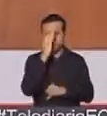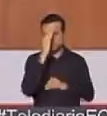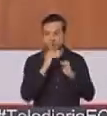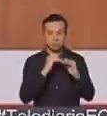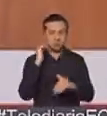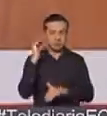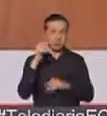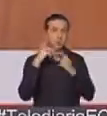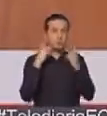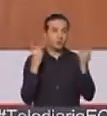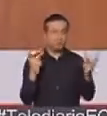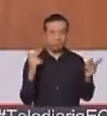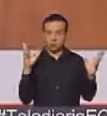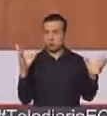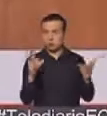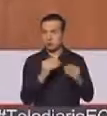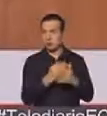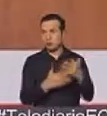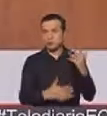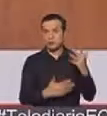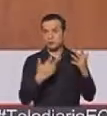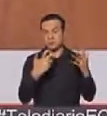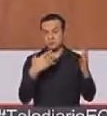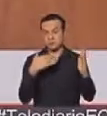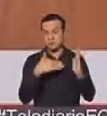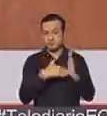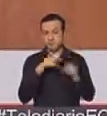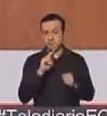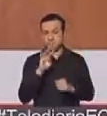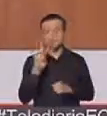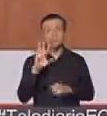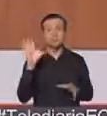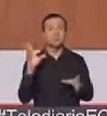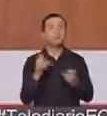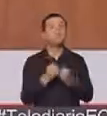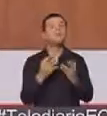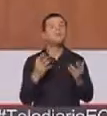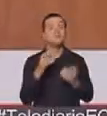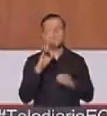superior públicas. Dentro de esas 13.024 hay también